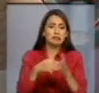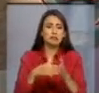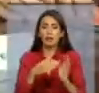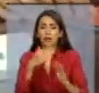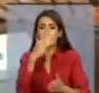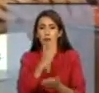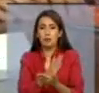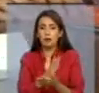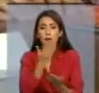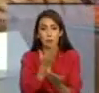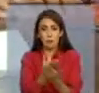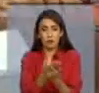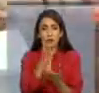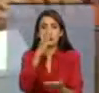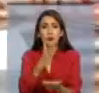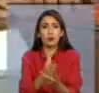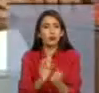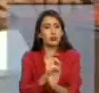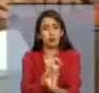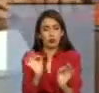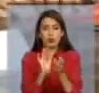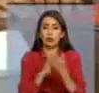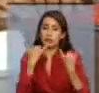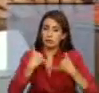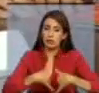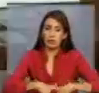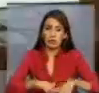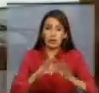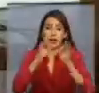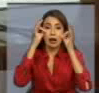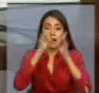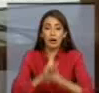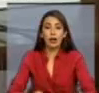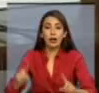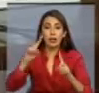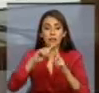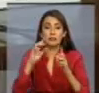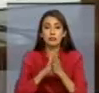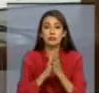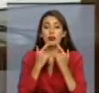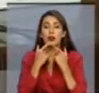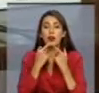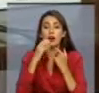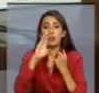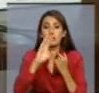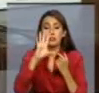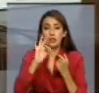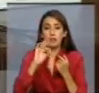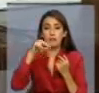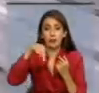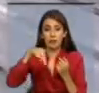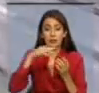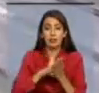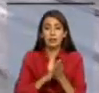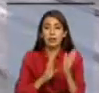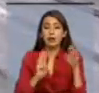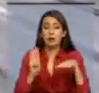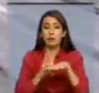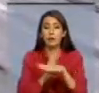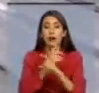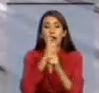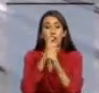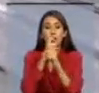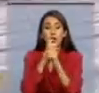termine. A más de los recursos para la obra tranviaria, se anunció que la banca pública, CFN, Ban Ecuador y Banco del Pacífico, desde ahora